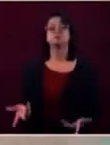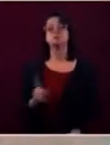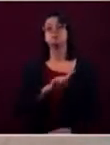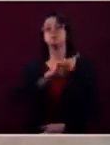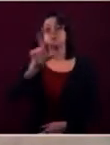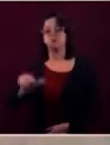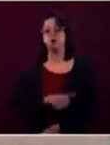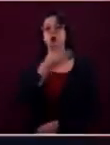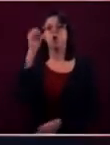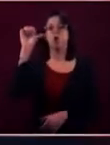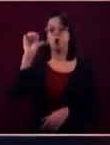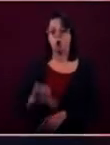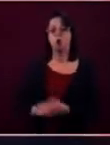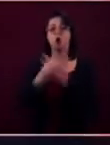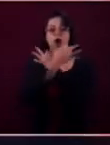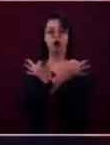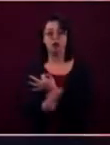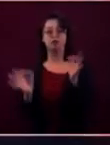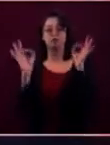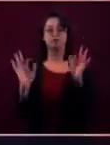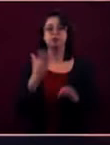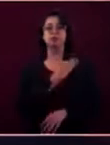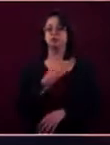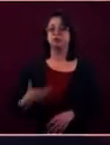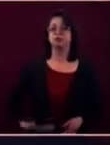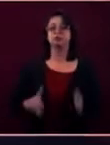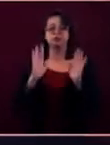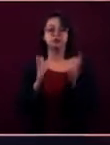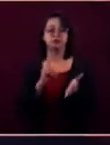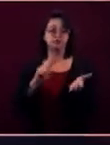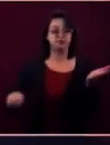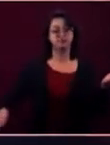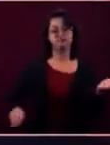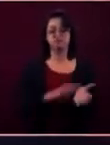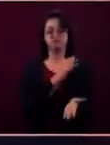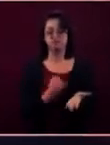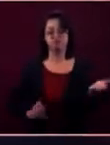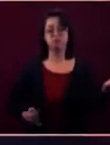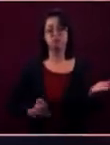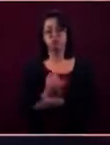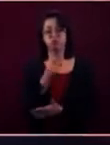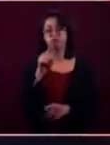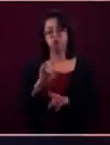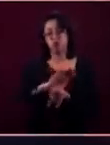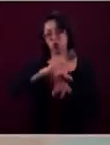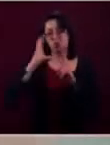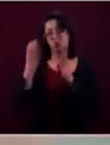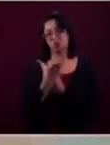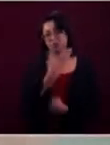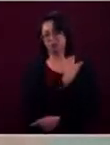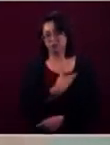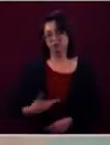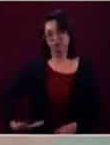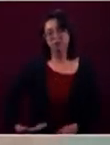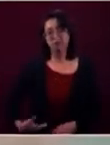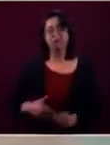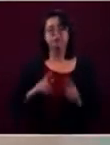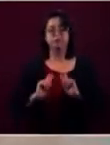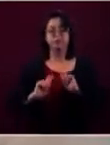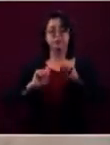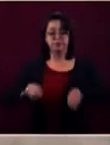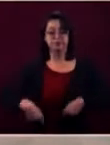que nuestro señor presidente ha firmado el decreto que crea la Comisión Presidencial que dará